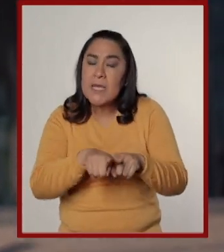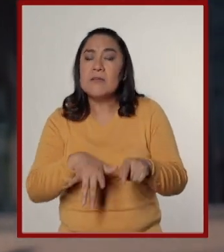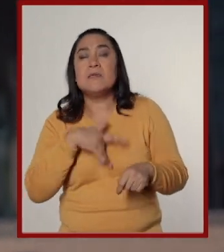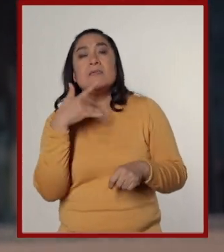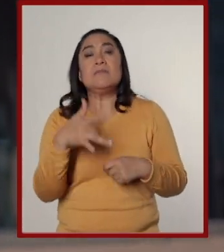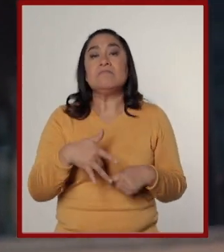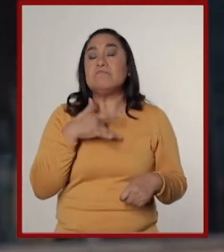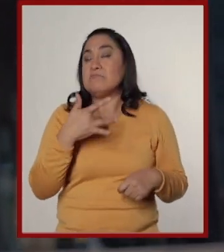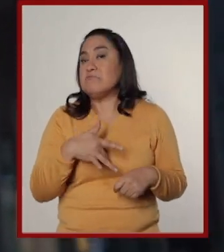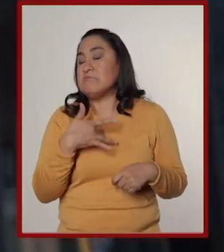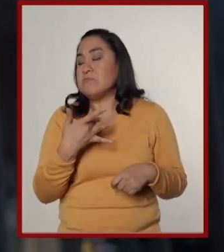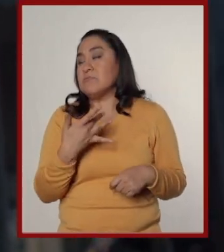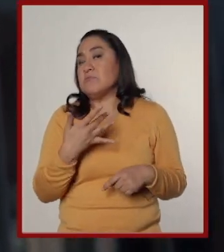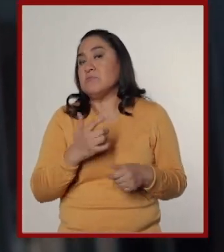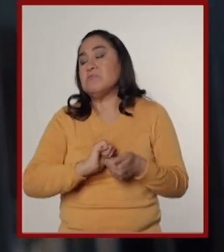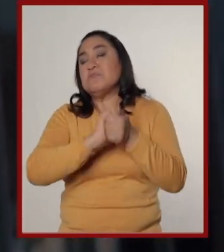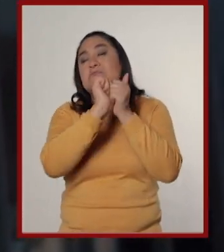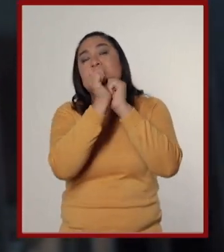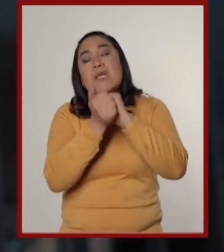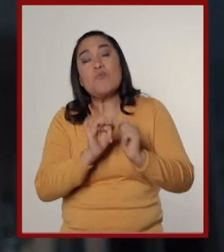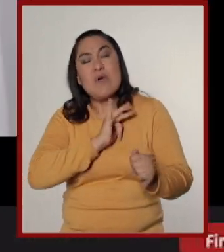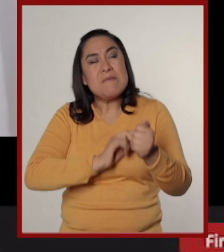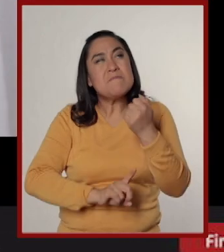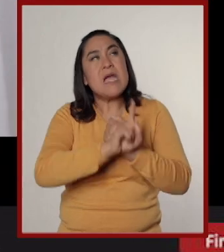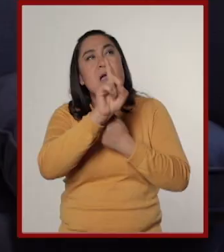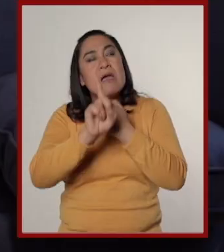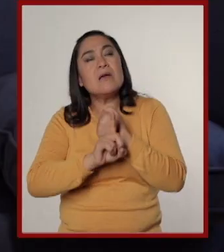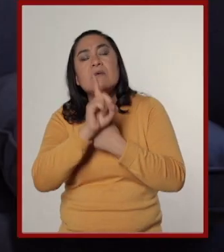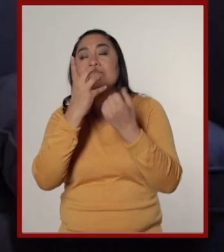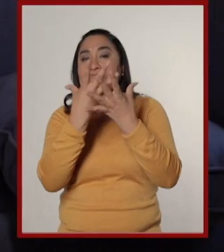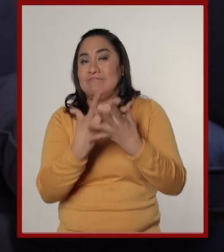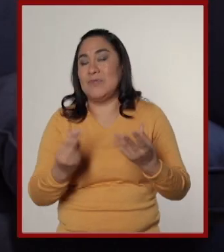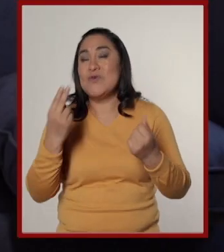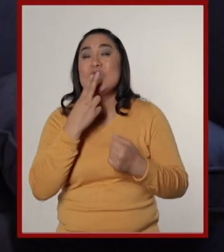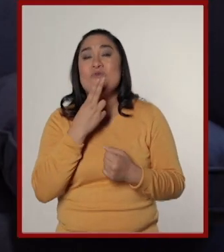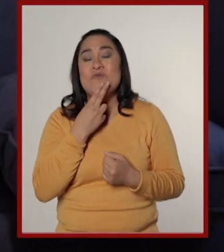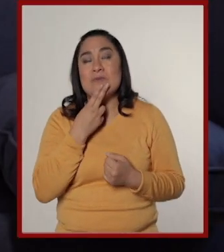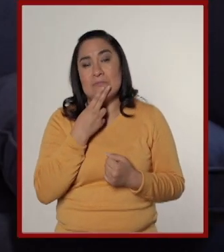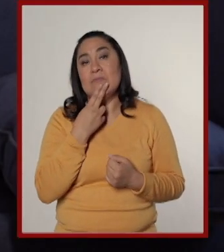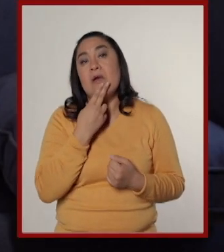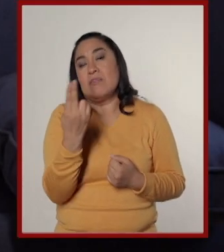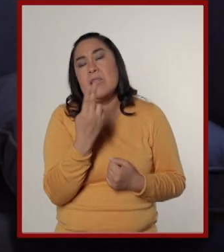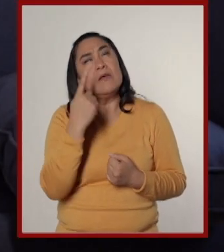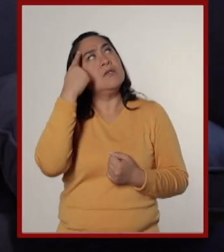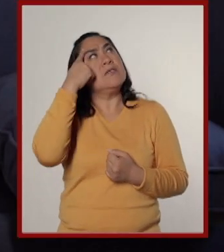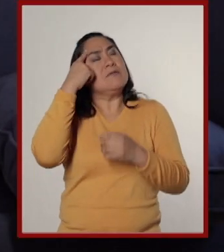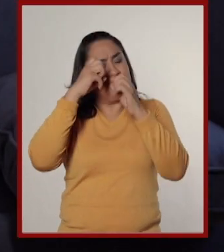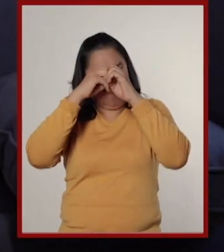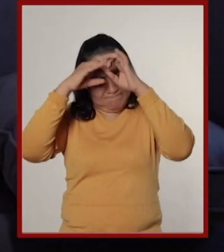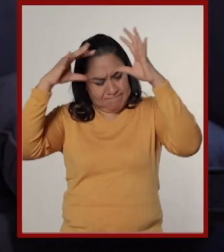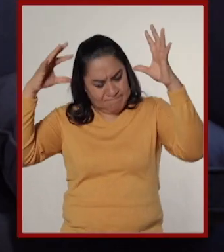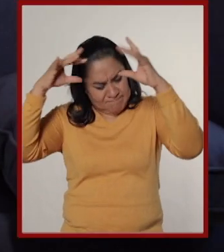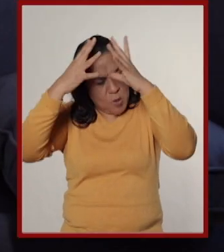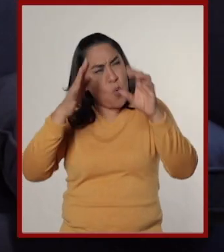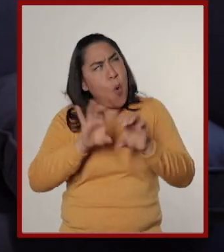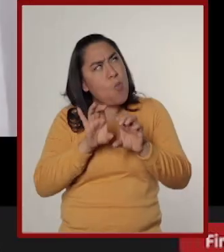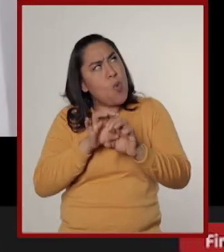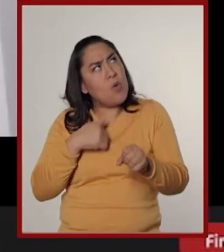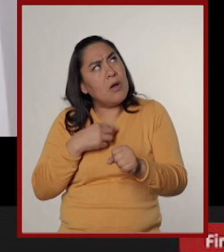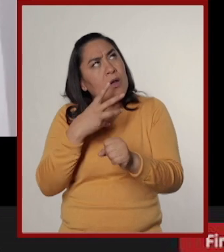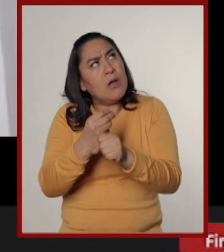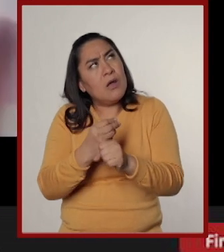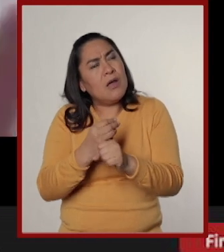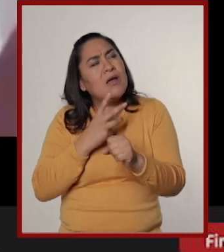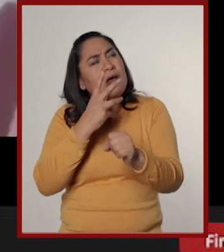gustar a nosotros y servir a nosotros también, para ganar, ganar. Exacto. Y yo creo que ambas partes se sientan cómodas con las soluciones también, ¿no? Claro,